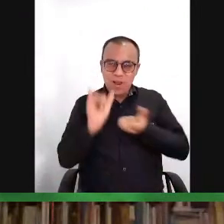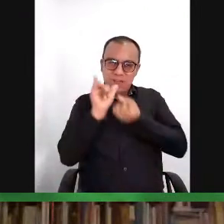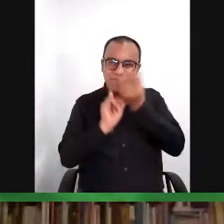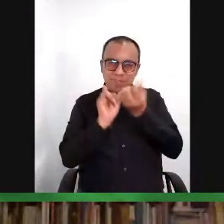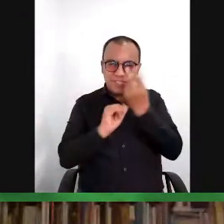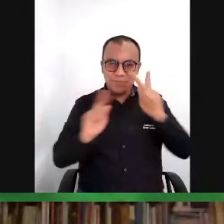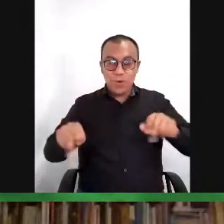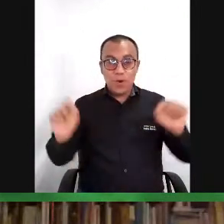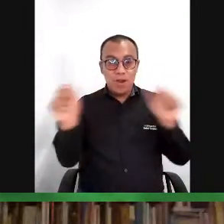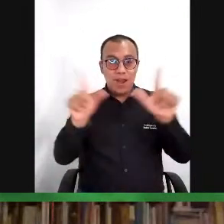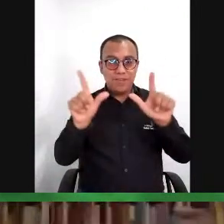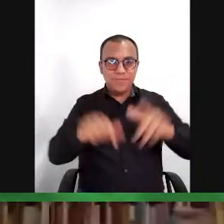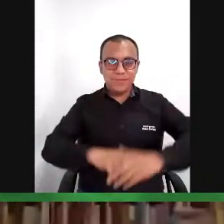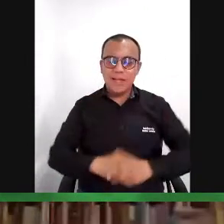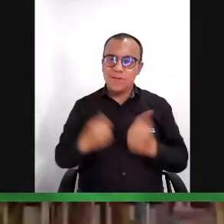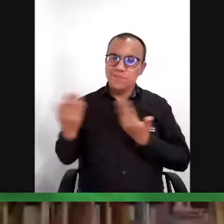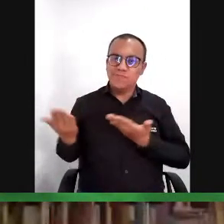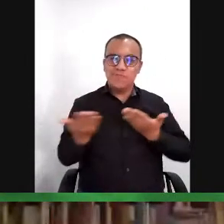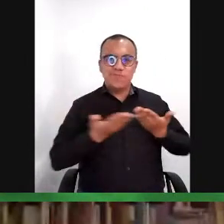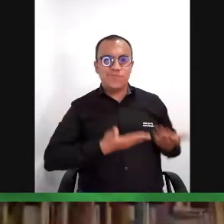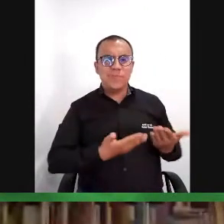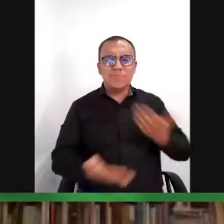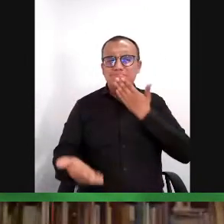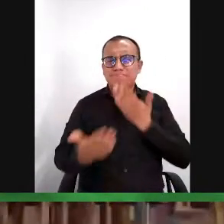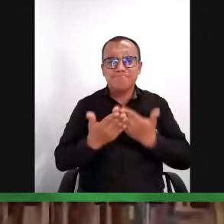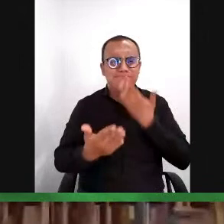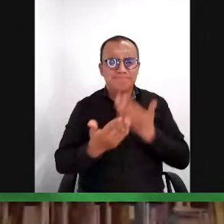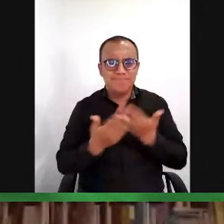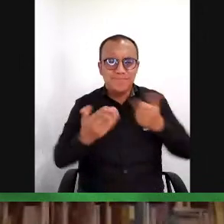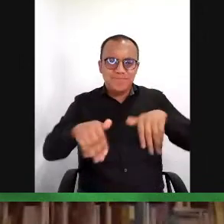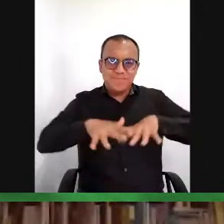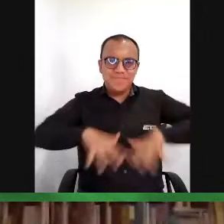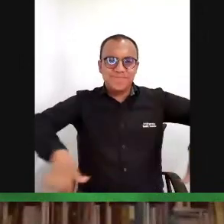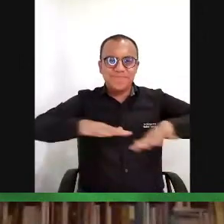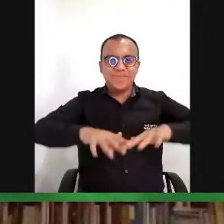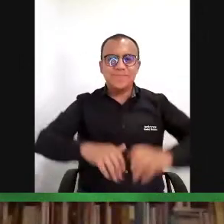Juan Manuel, te doy la palabra y mil gracias por este espacio.